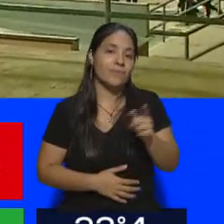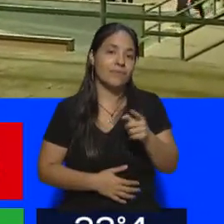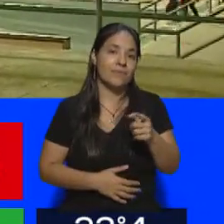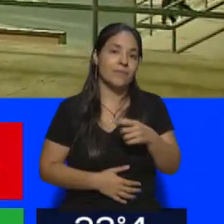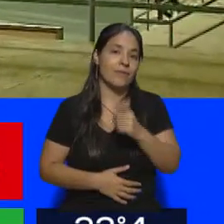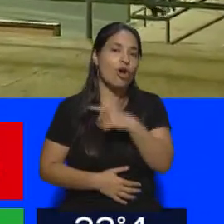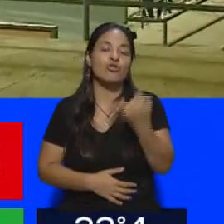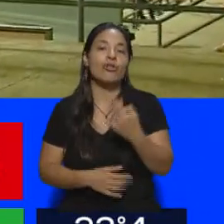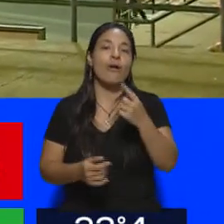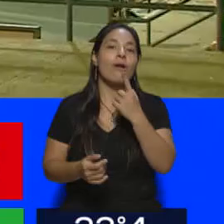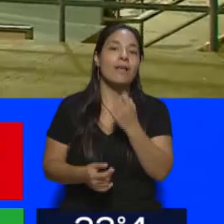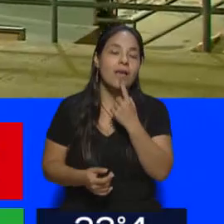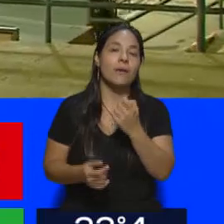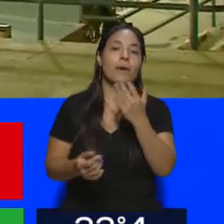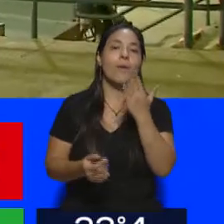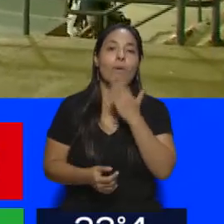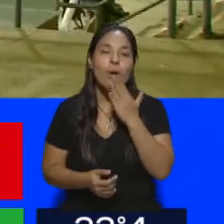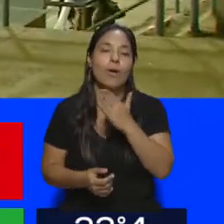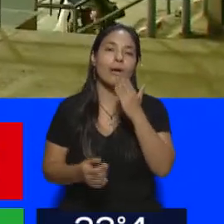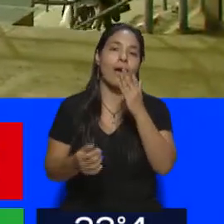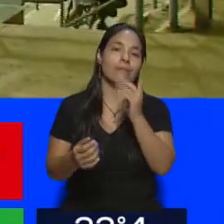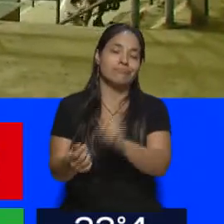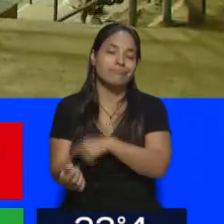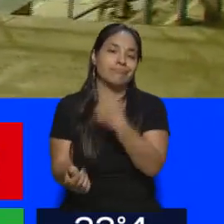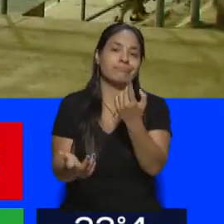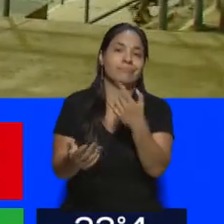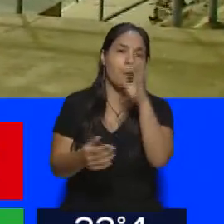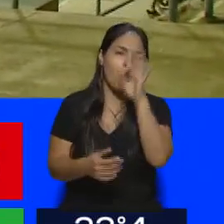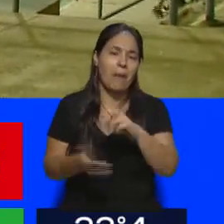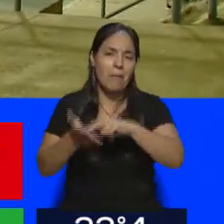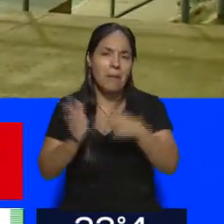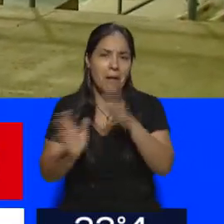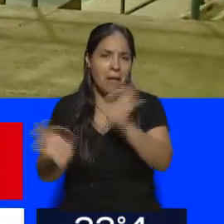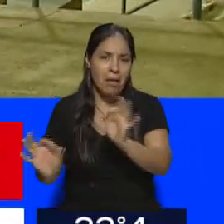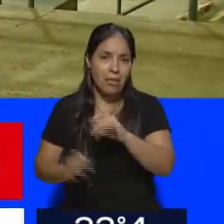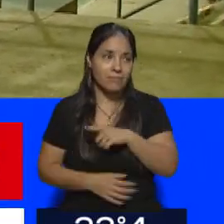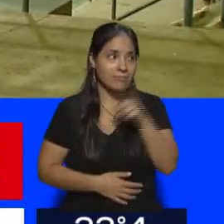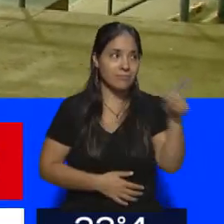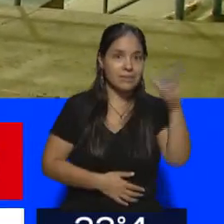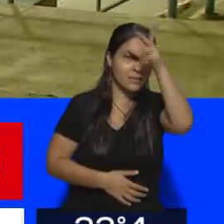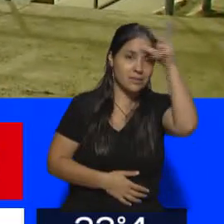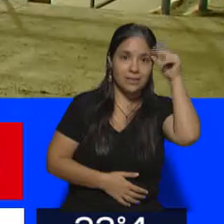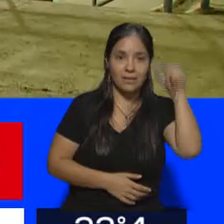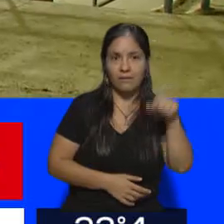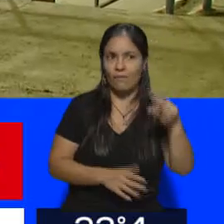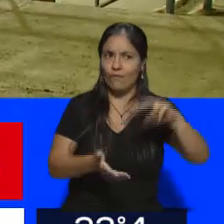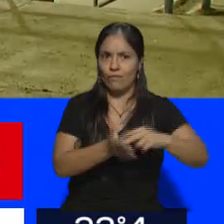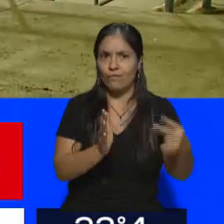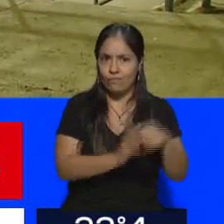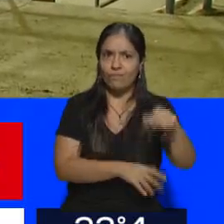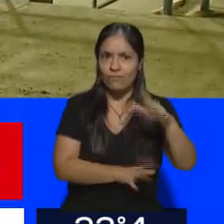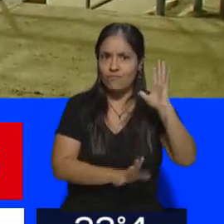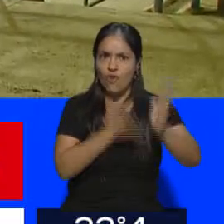a River, a Boca, grandes hinchadas en Mendoza. Nunca ha pasado absolutamente nada. Ellos mismos advierten de la violencia con la que se